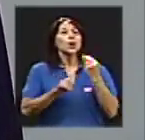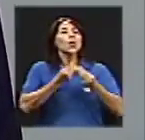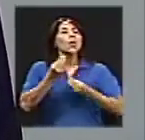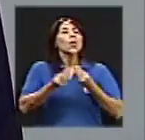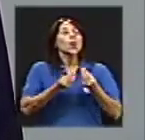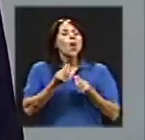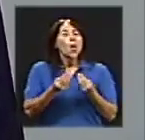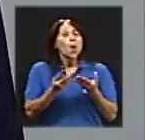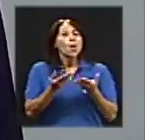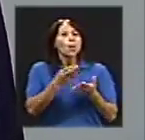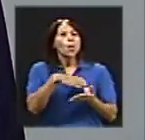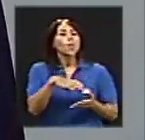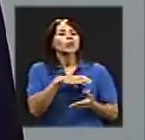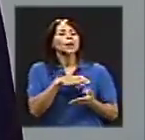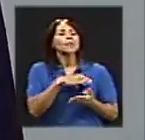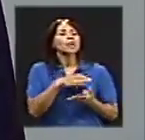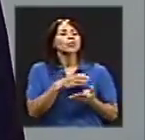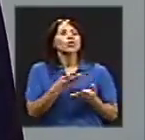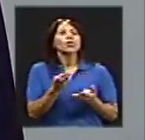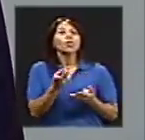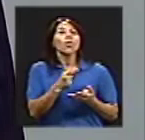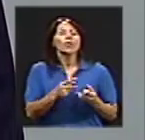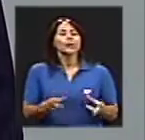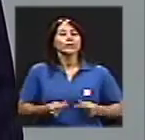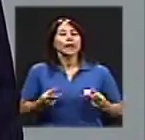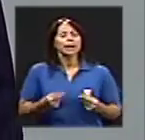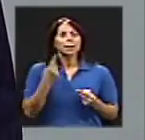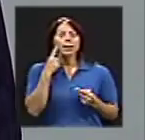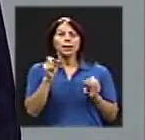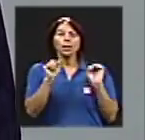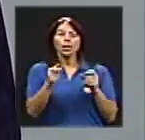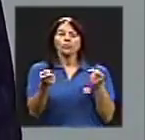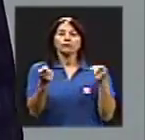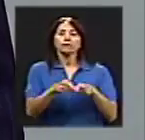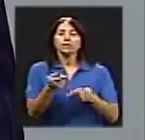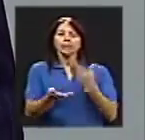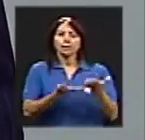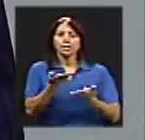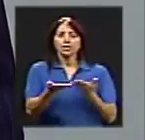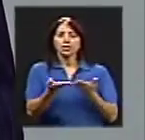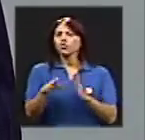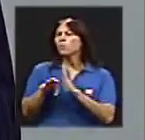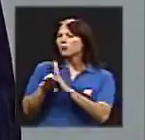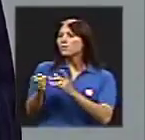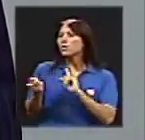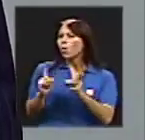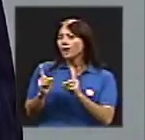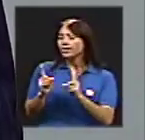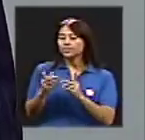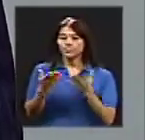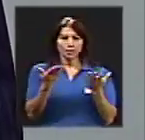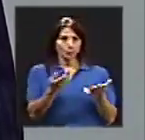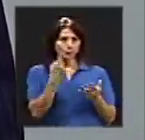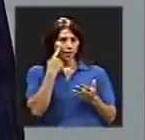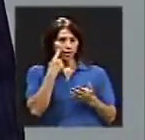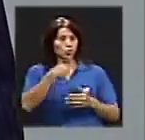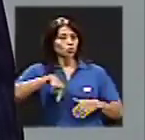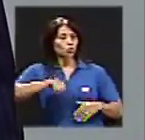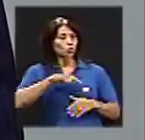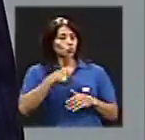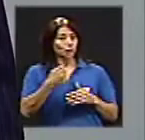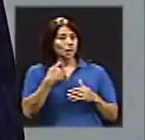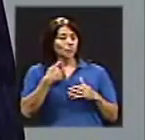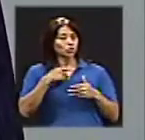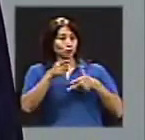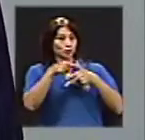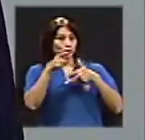los servicios. ¿Pero cuáles? ¿Cuáles servicios? Mire, nosotros tenemos básicamente tres grandes